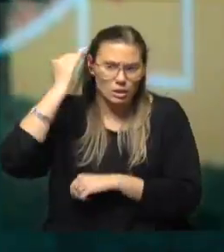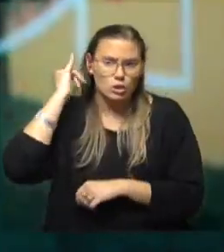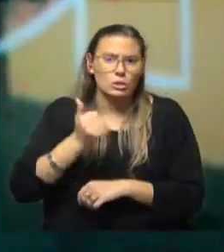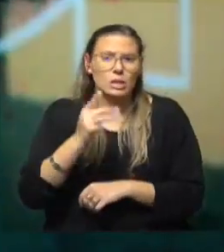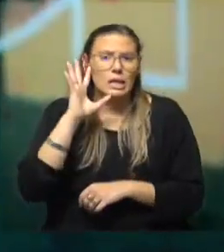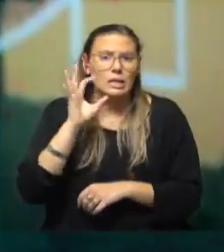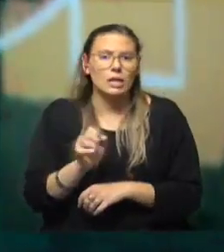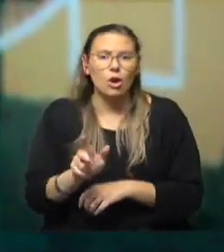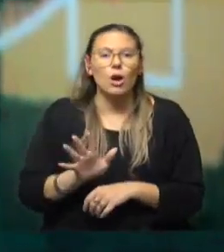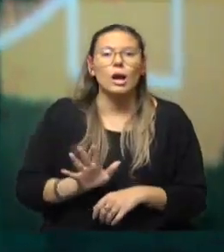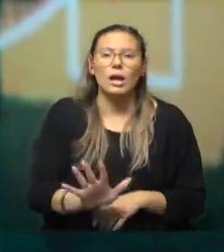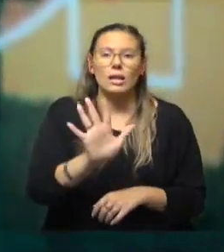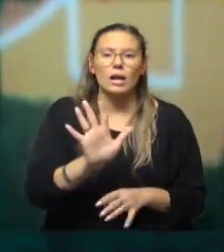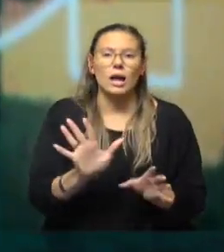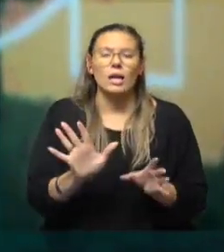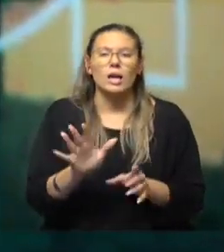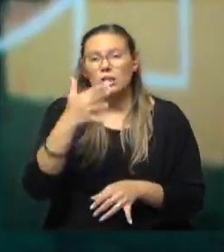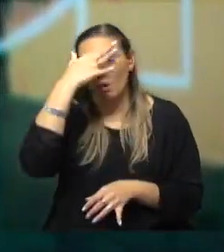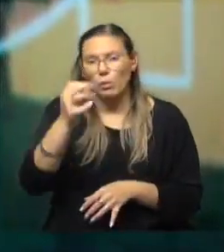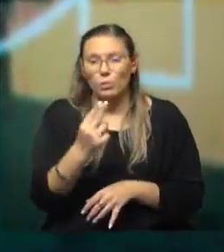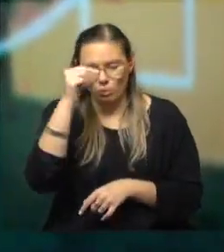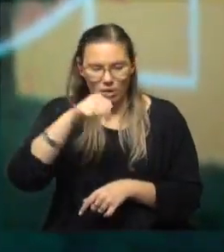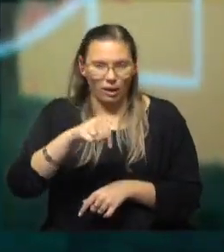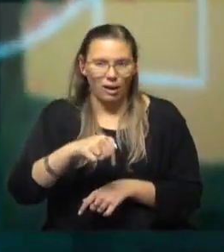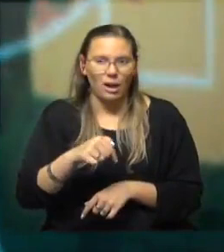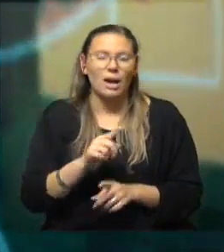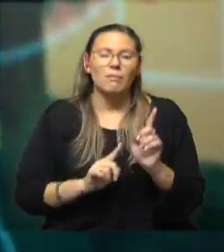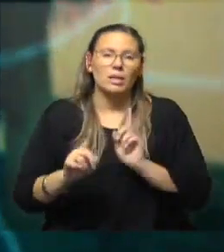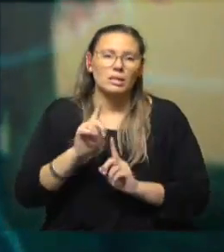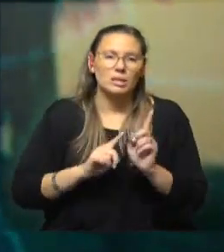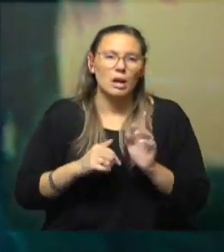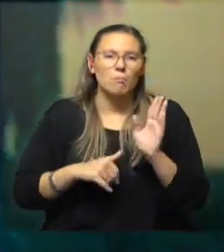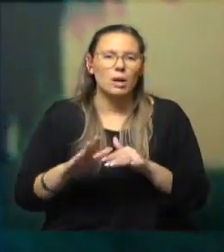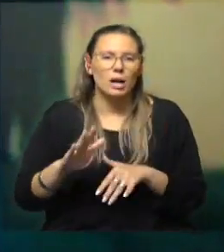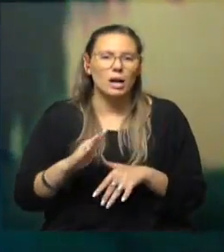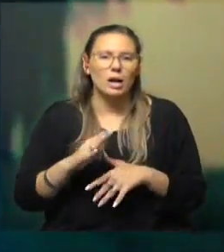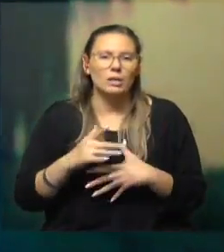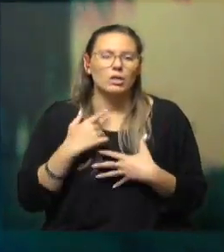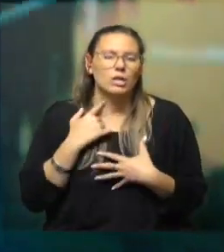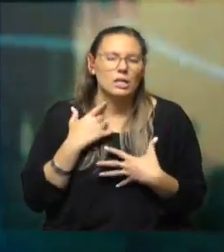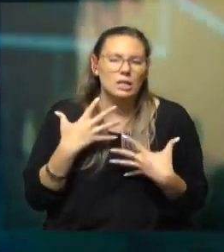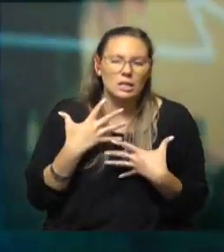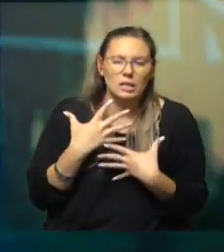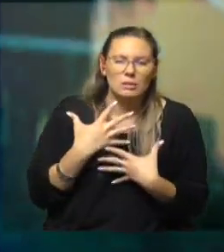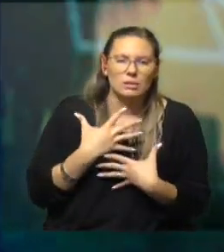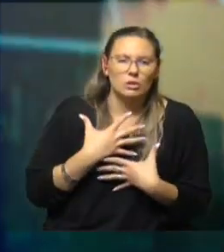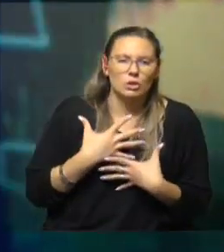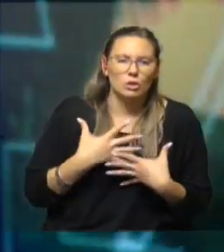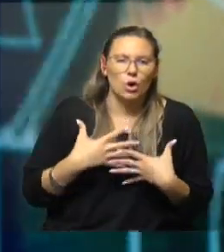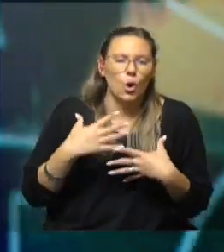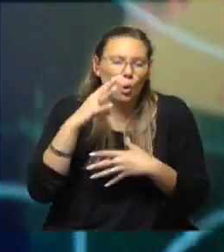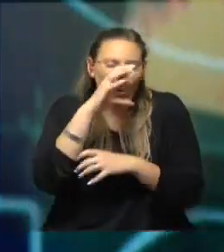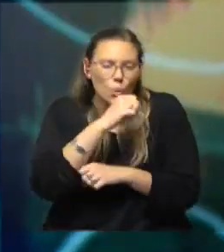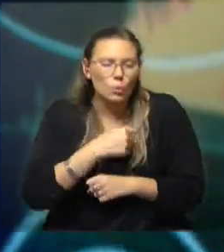Yo creo que la característica del pueblo uruguayo a veces tiende a explotar más aquello de lo gris o de lo... Claro. O de lo más